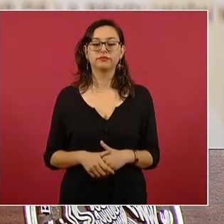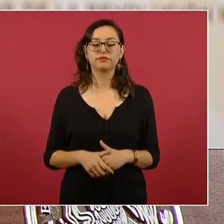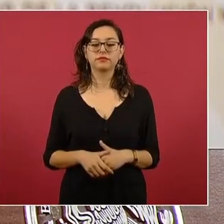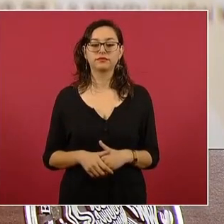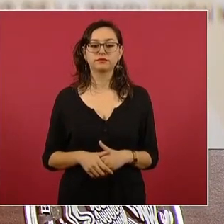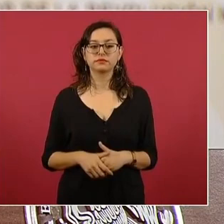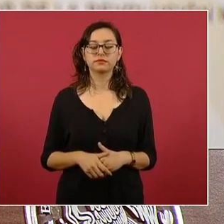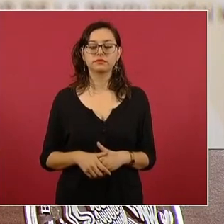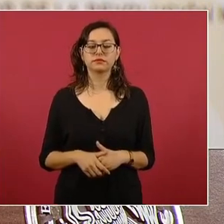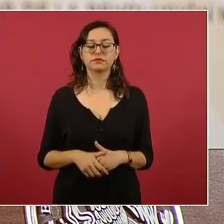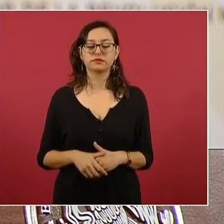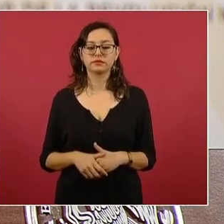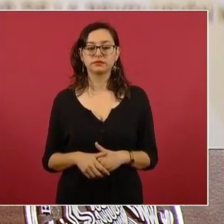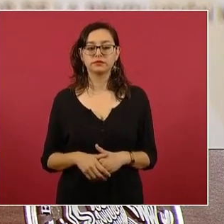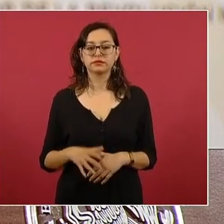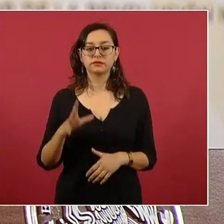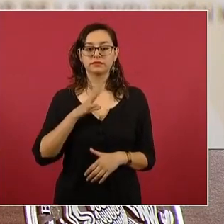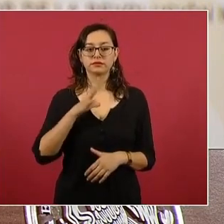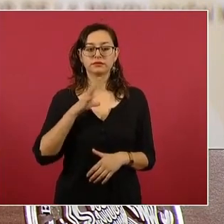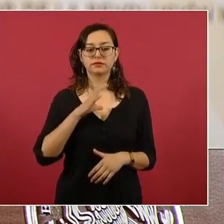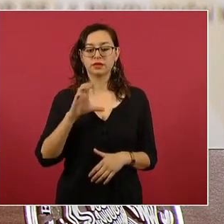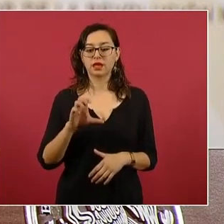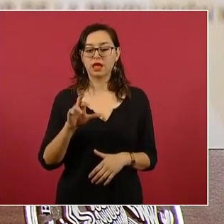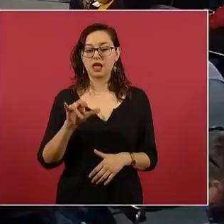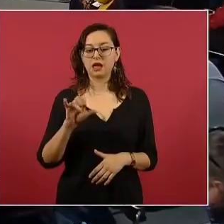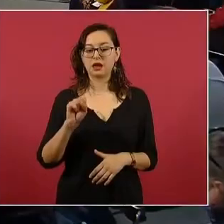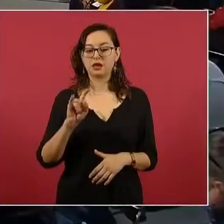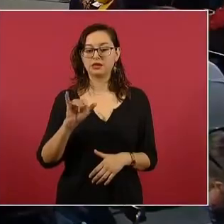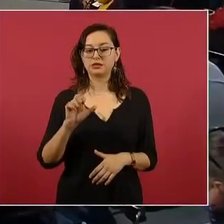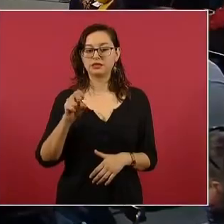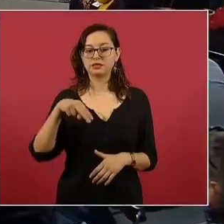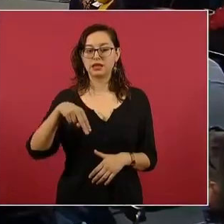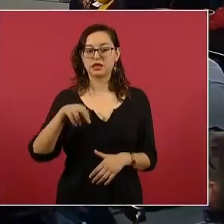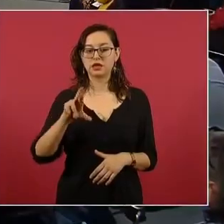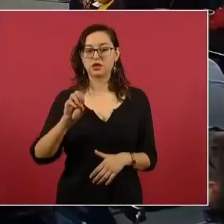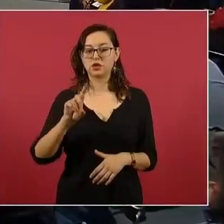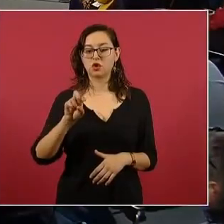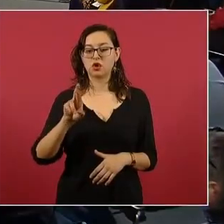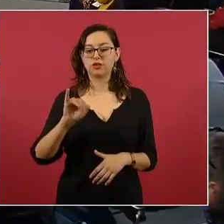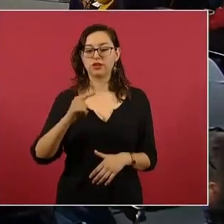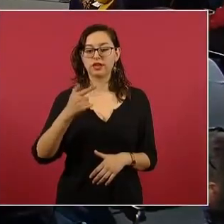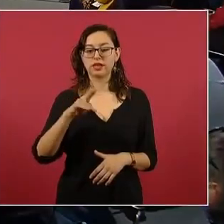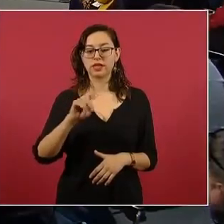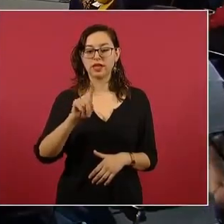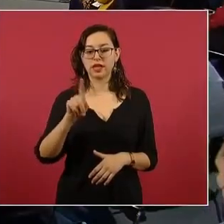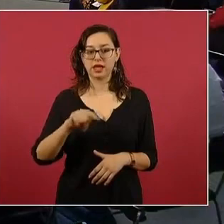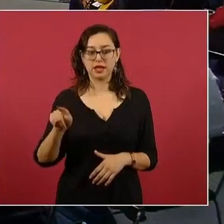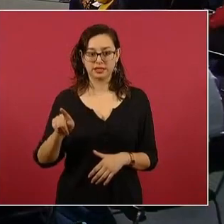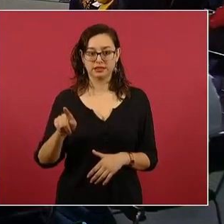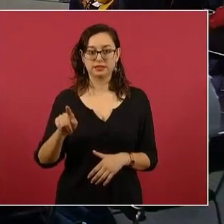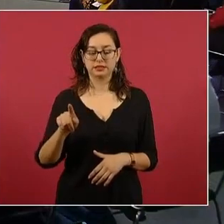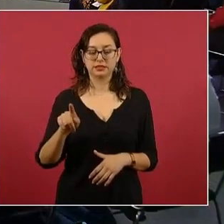Está aquí con nosotros Cristian Rodríguez, que es colaborador de mi amigo Melechón,